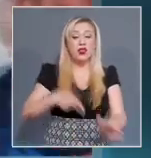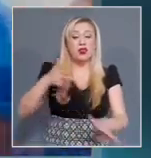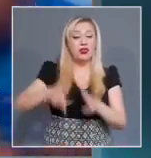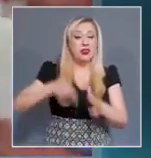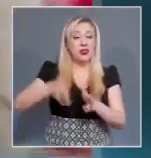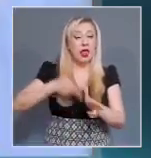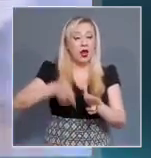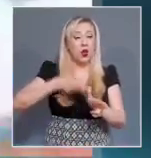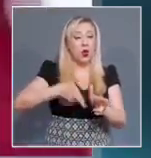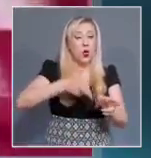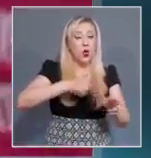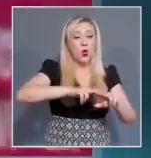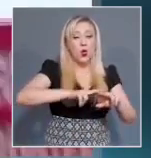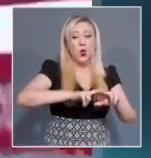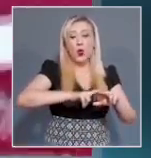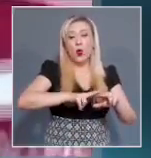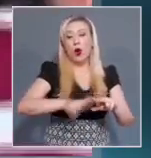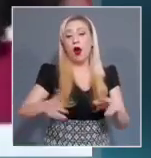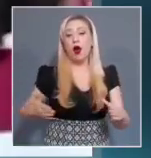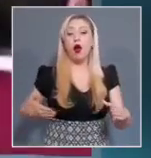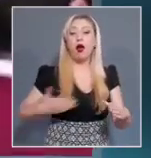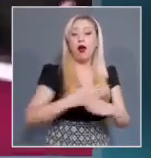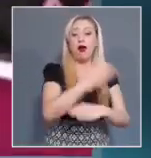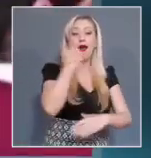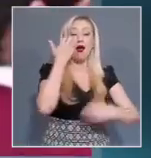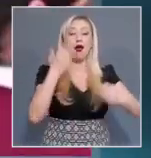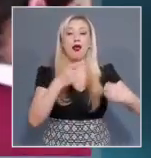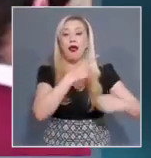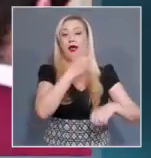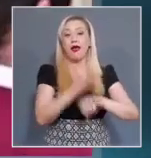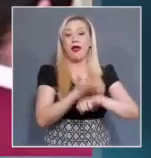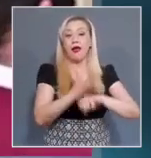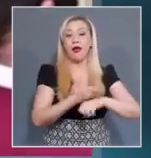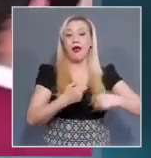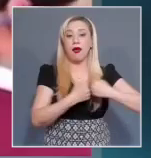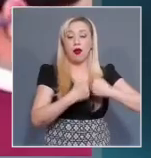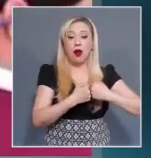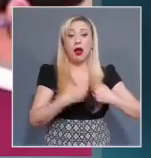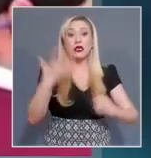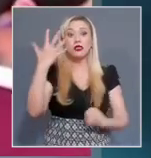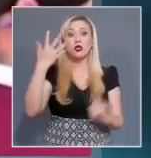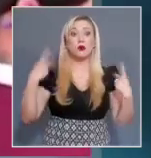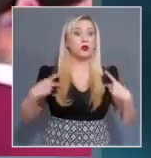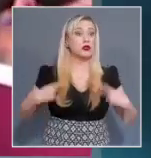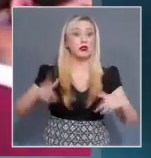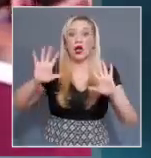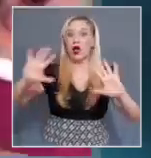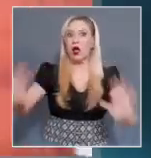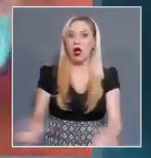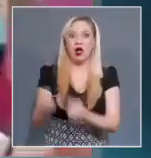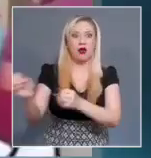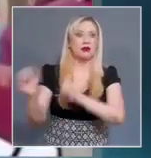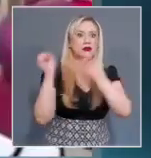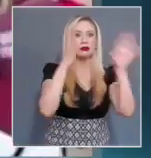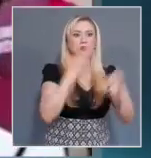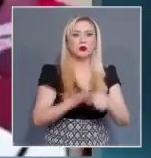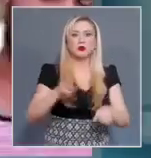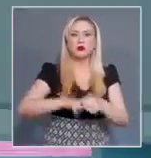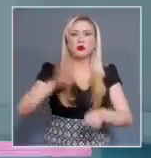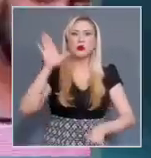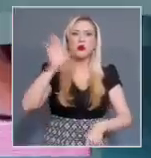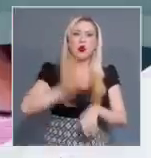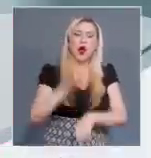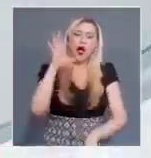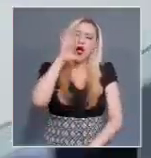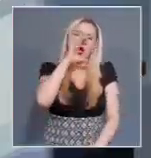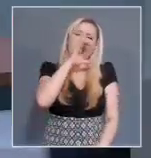Frontera rumbo a Estados Unidos. 5 de ellos fueron internados en un hospital local debido a cuadros de deshidratación.